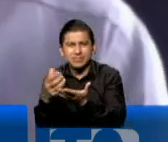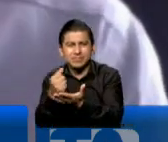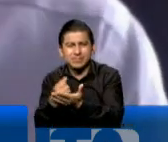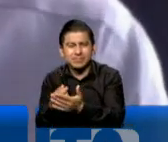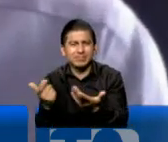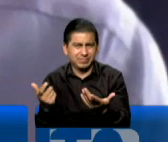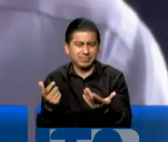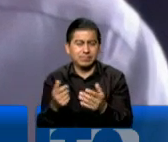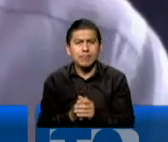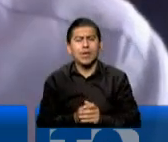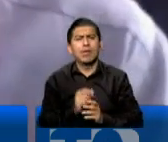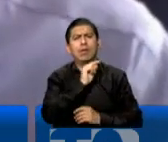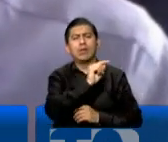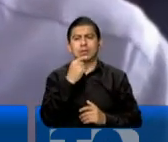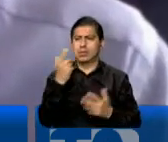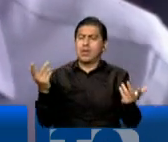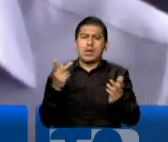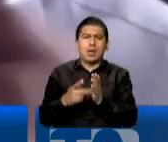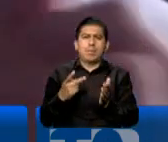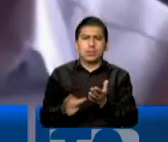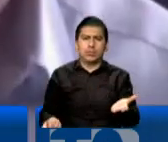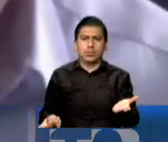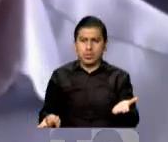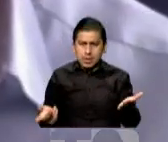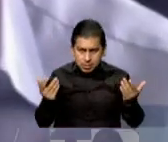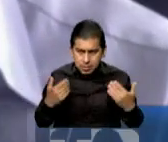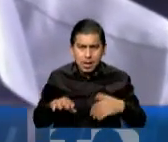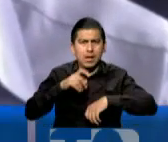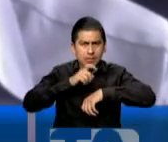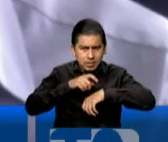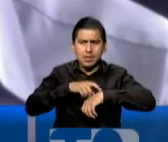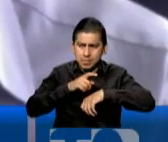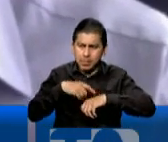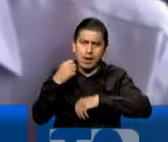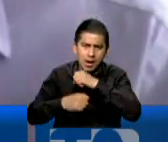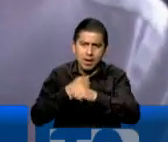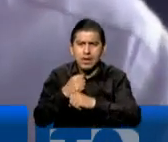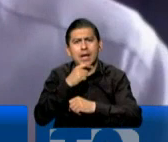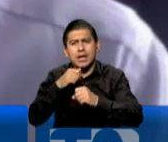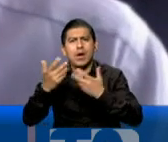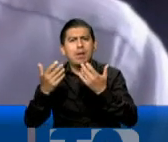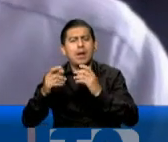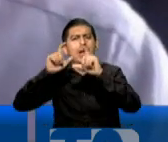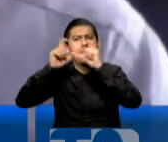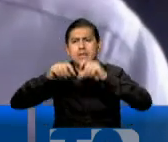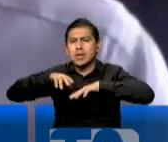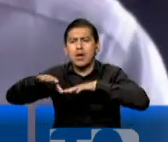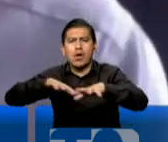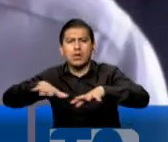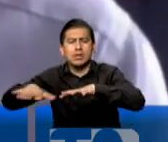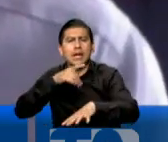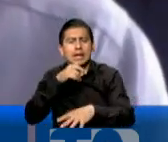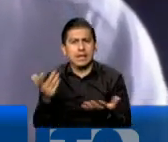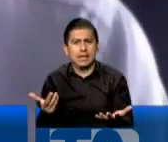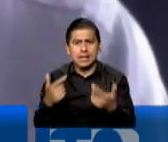con mucha preocupación que no se han tomado primero las acciones necesarias para una correcta operación y que hoy las acciones